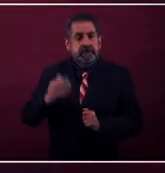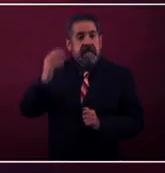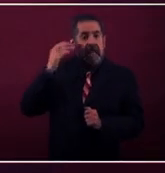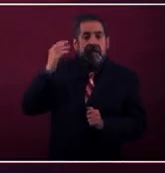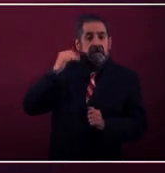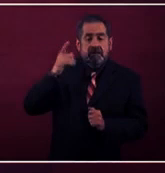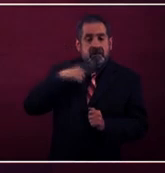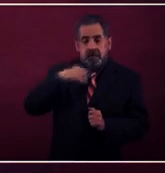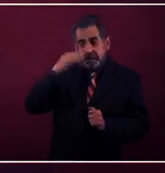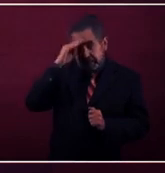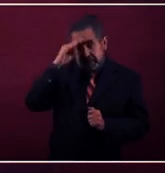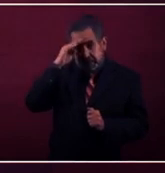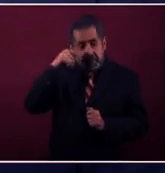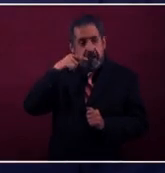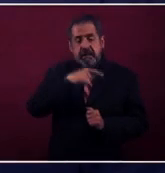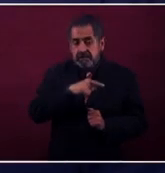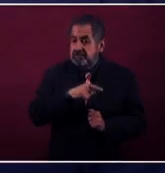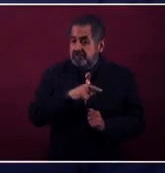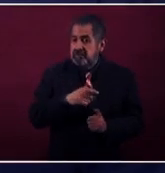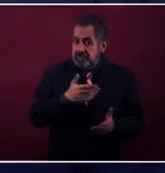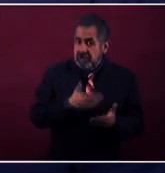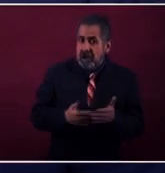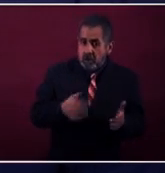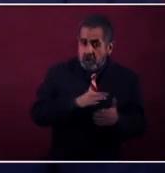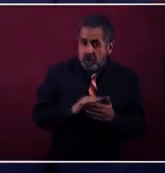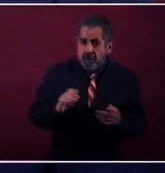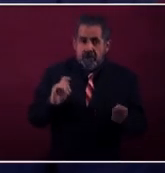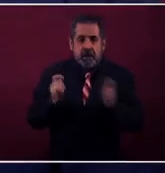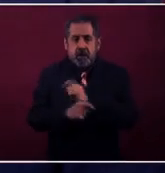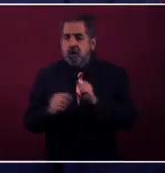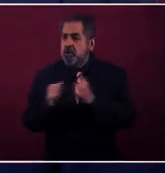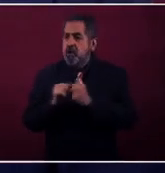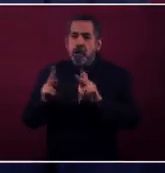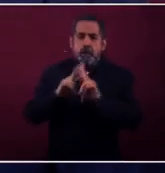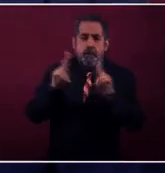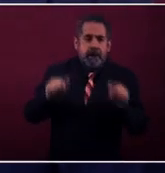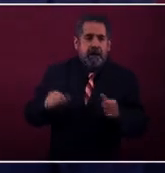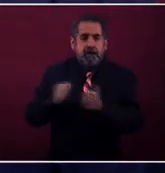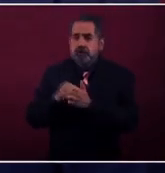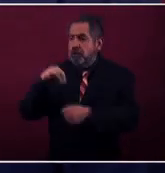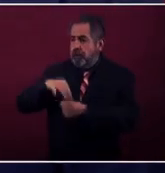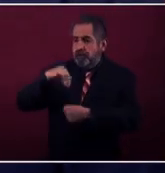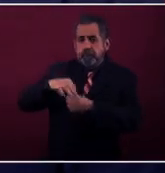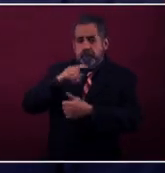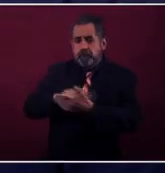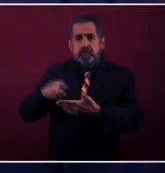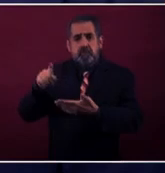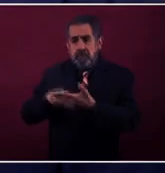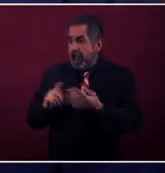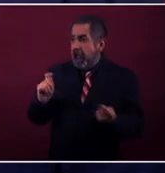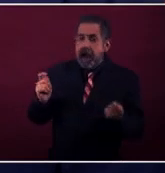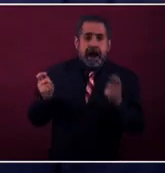creía que se podía llevar a cabo el cambio por la vía pacífica, por la vía electoral,